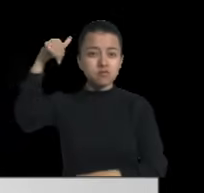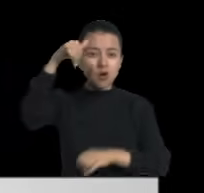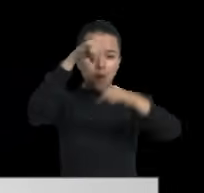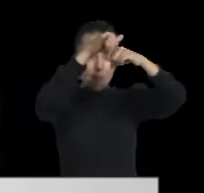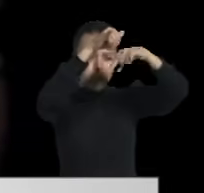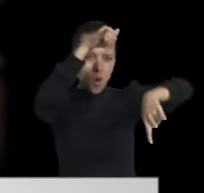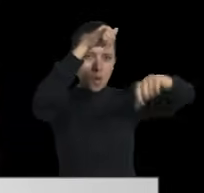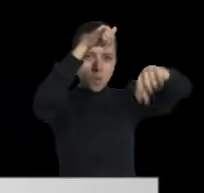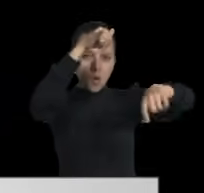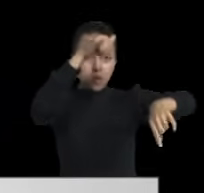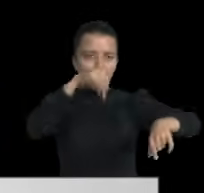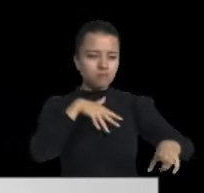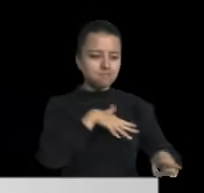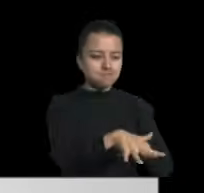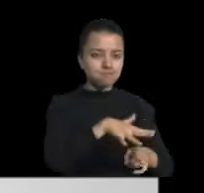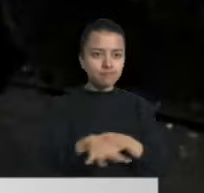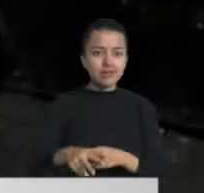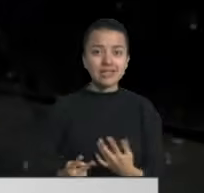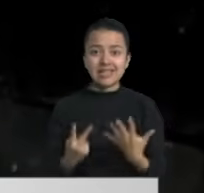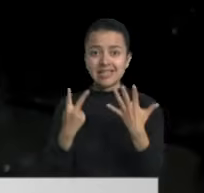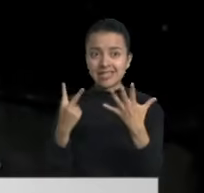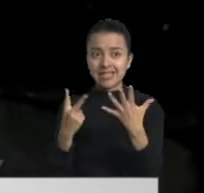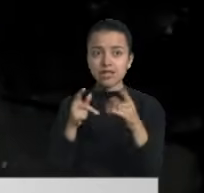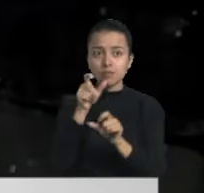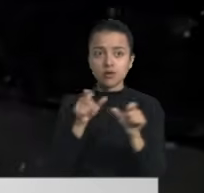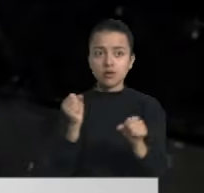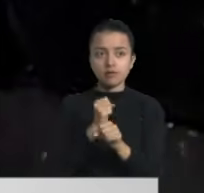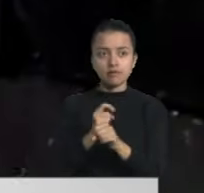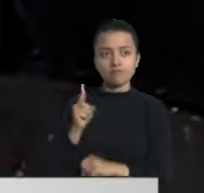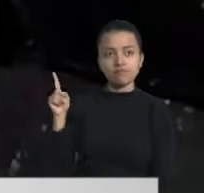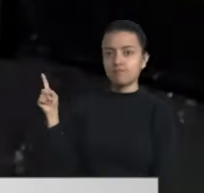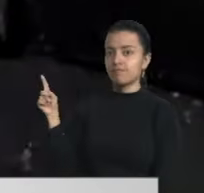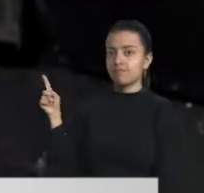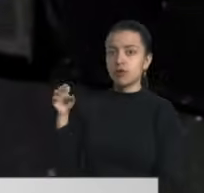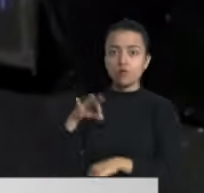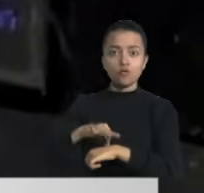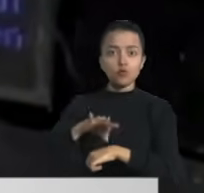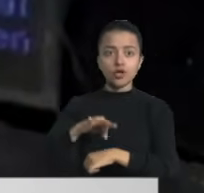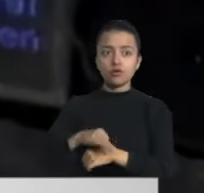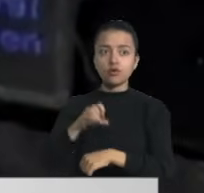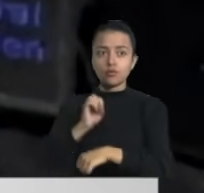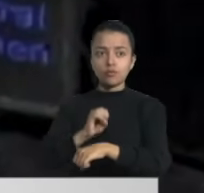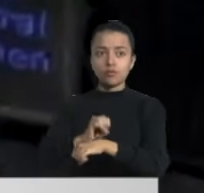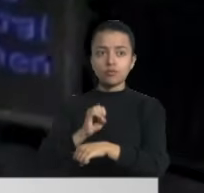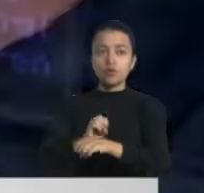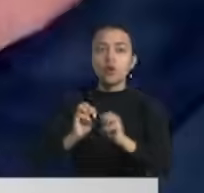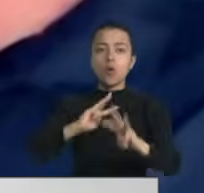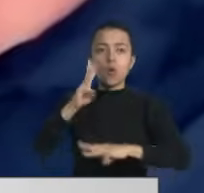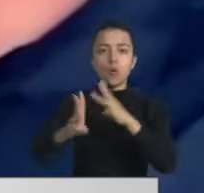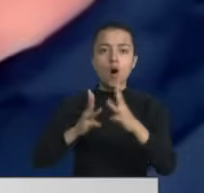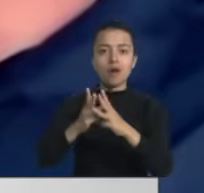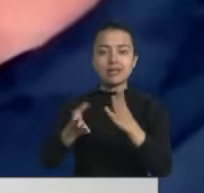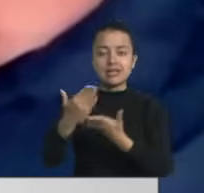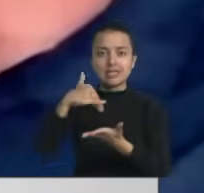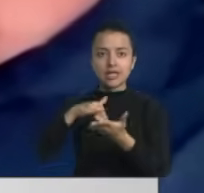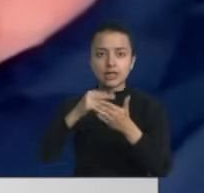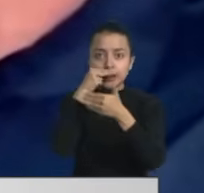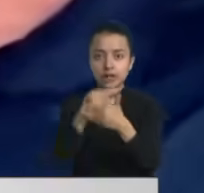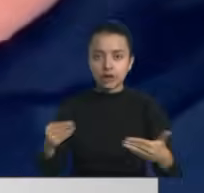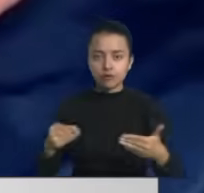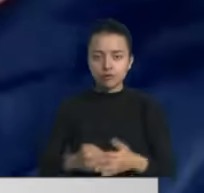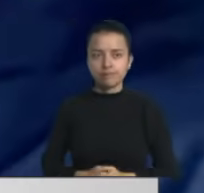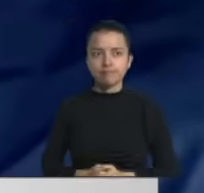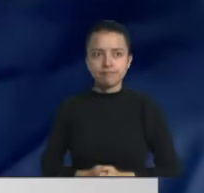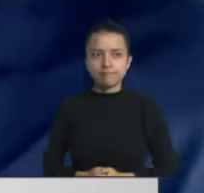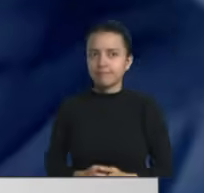7 trabajadores humanitarios de la organización no gubernamental World Central Kitchen. Entre los muertos confirmados